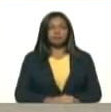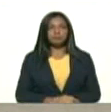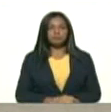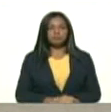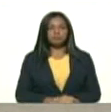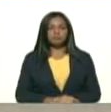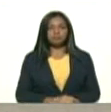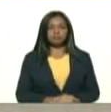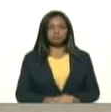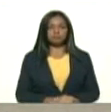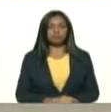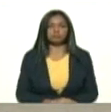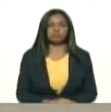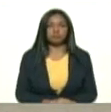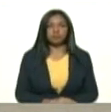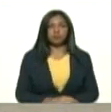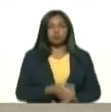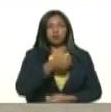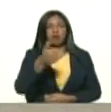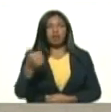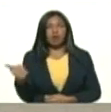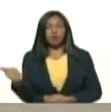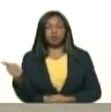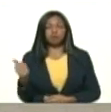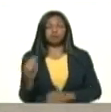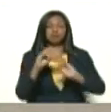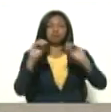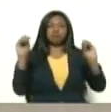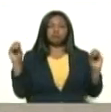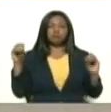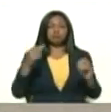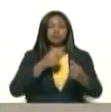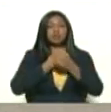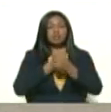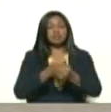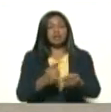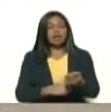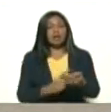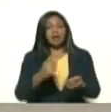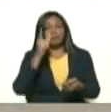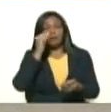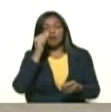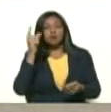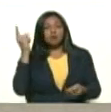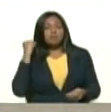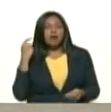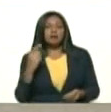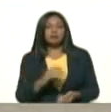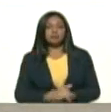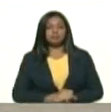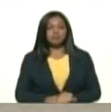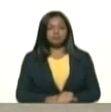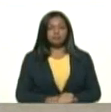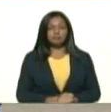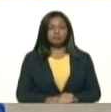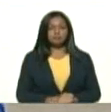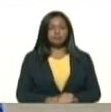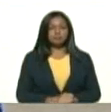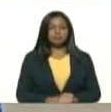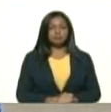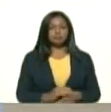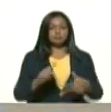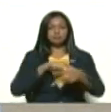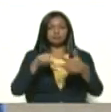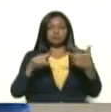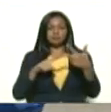Es con todos, es contigo, querida hermana, querido hermano. 3 libros